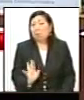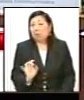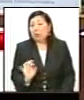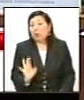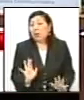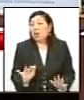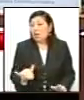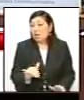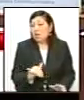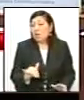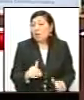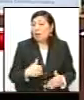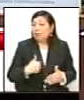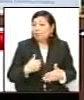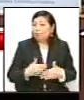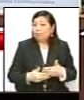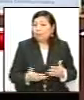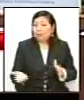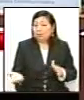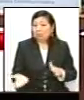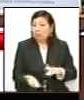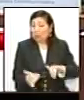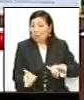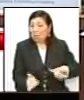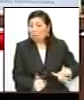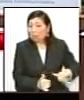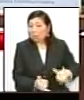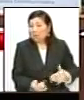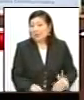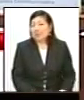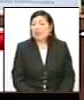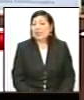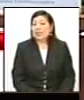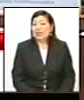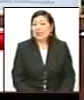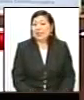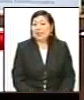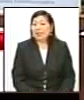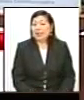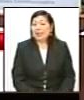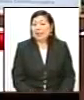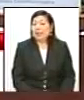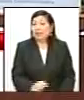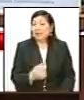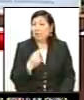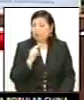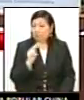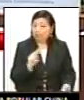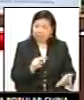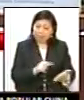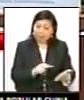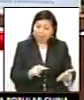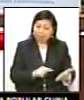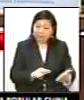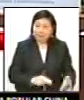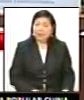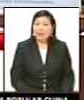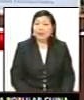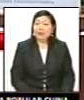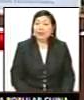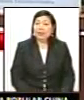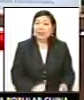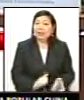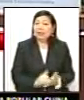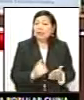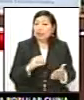muy similares, se ha procedido al archivamiento. Y aún más, señor presidente, si nos ponemos a leer los fundamentos